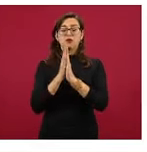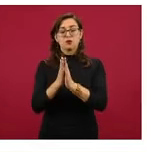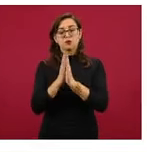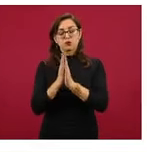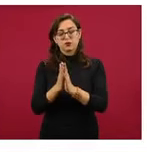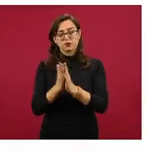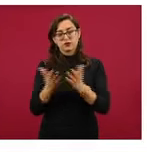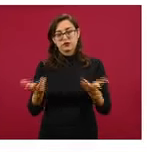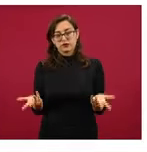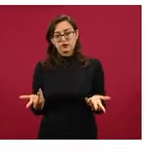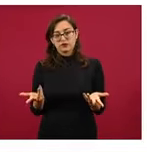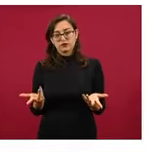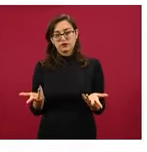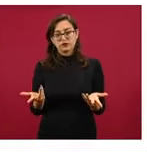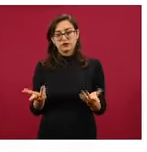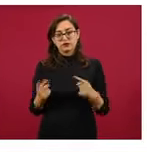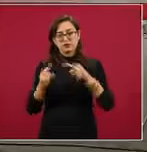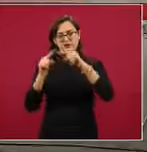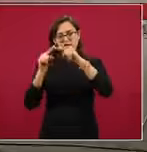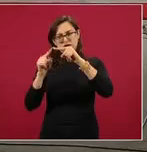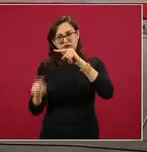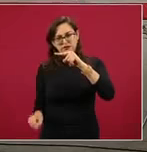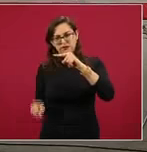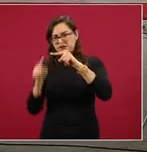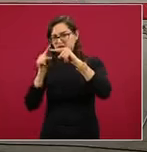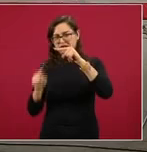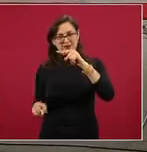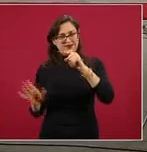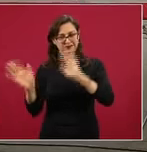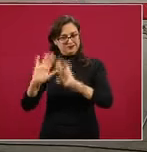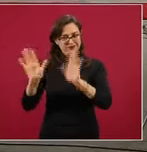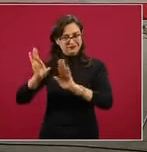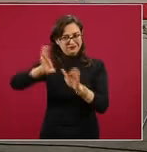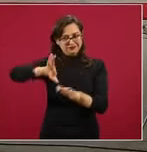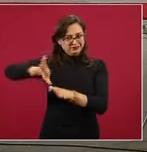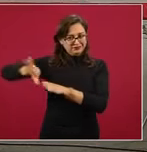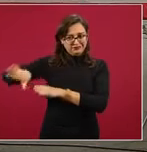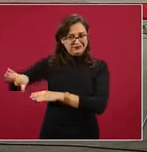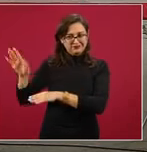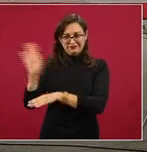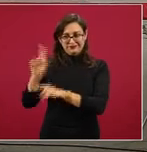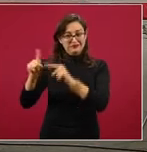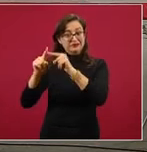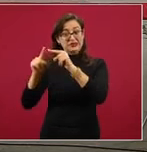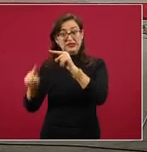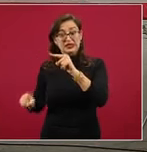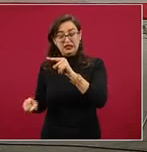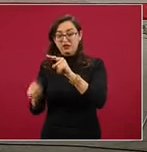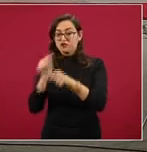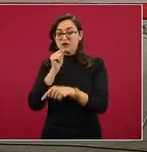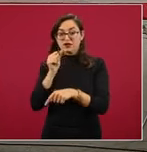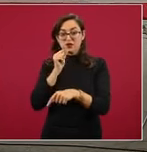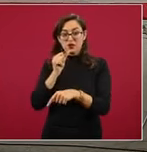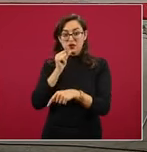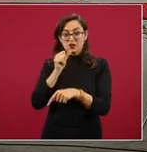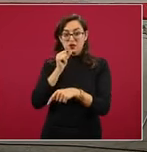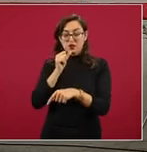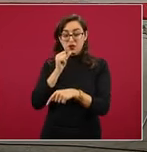esta Lina, no le hagan caso. Este no es un descenso real, aquí apenas estamos empezando.